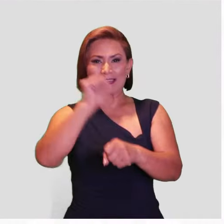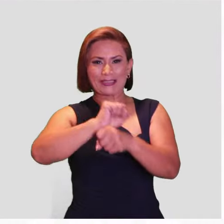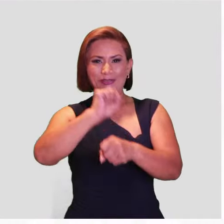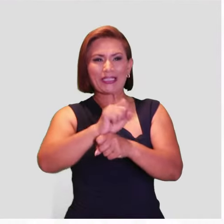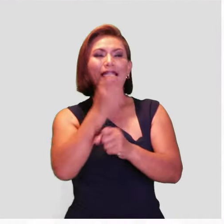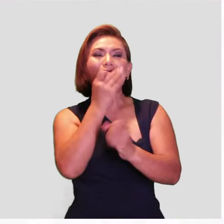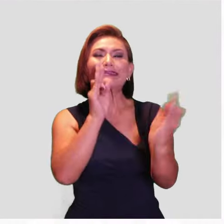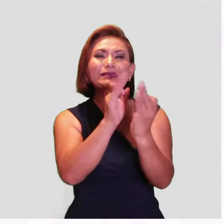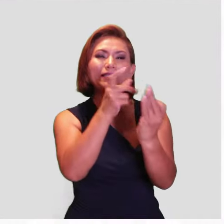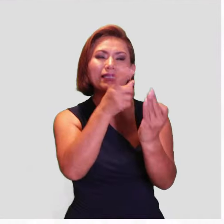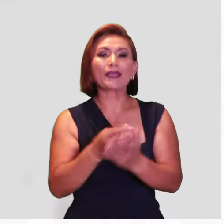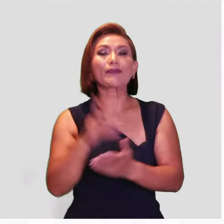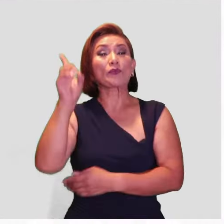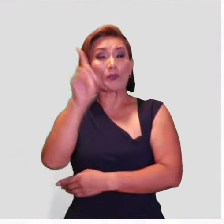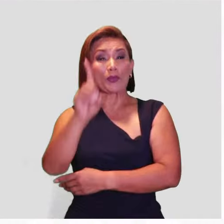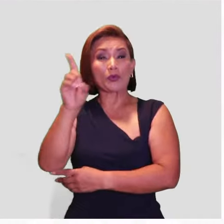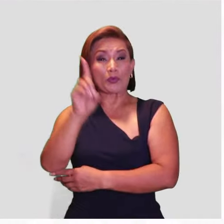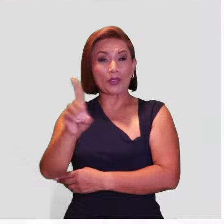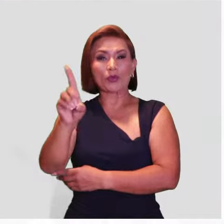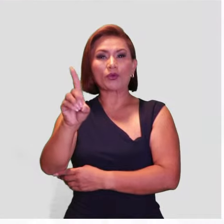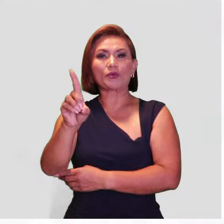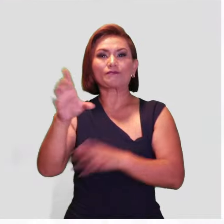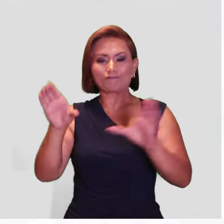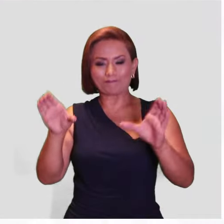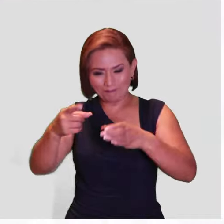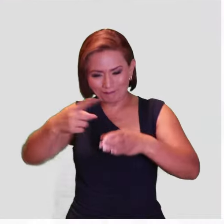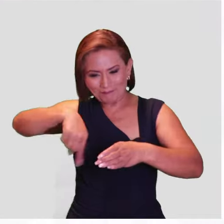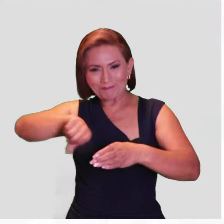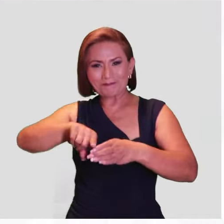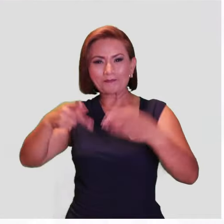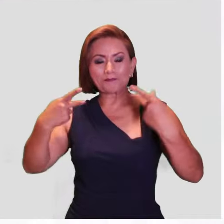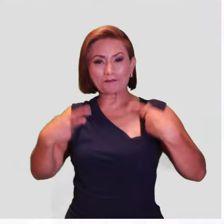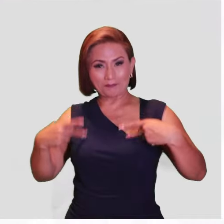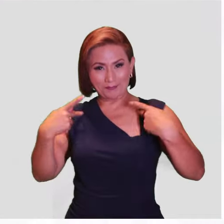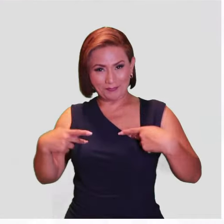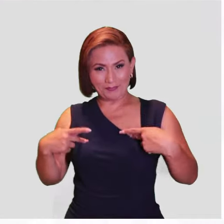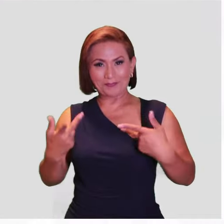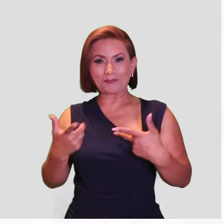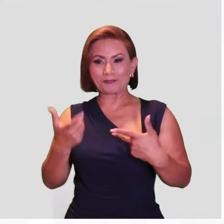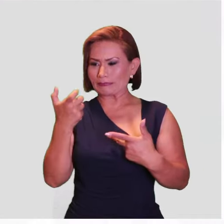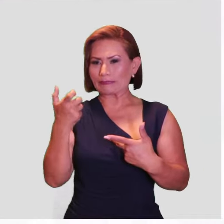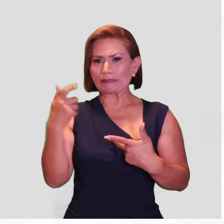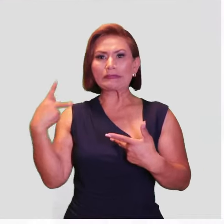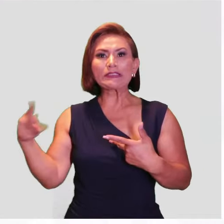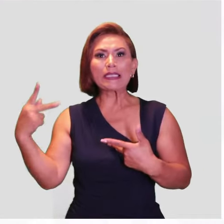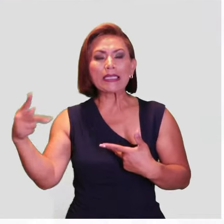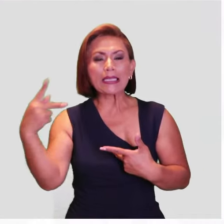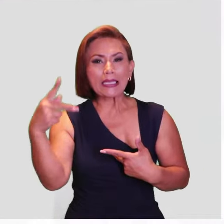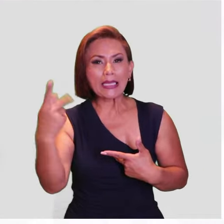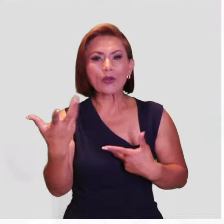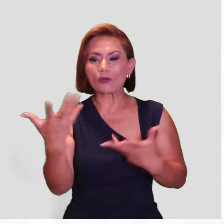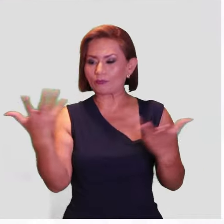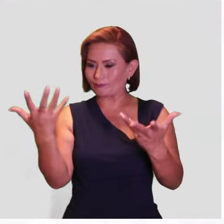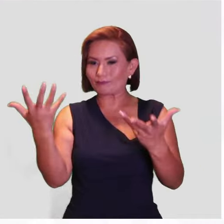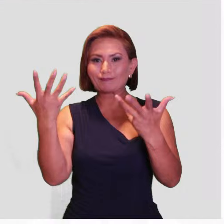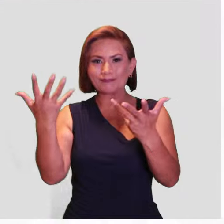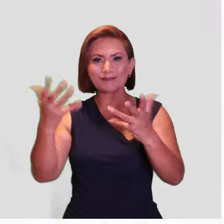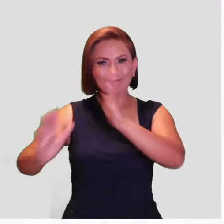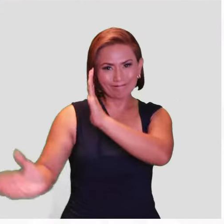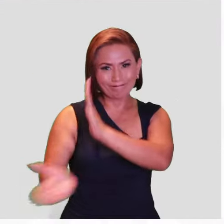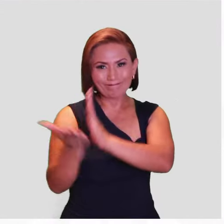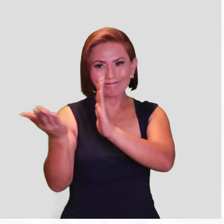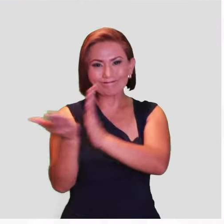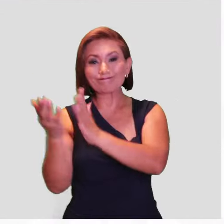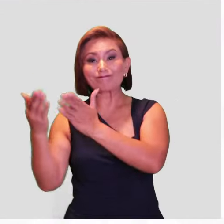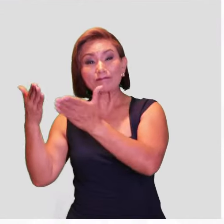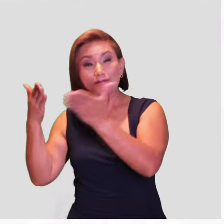los domingos se reúne esta comunidad para trabajar con sus propios recursos y con su mano de obra para llevar